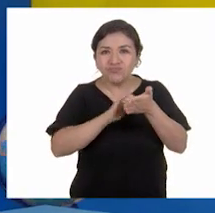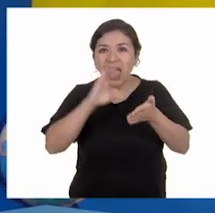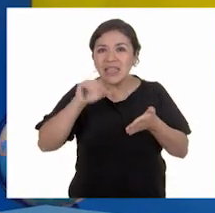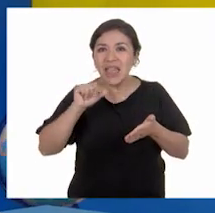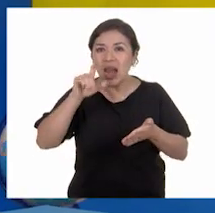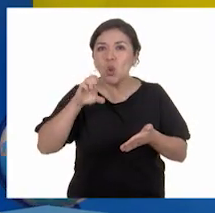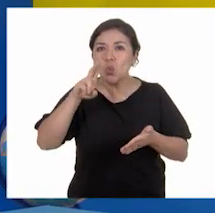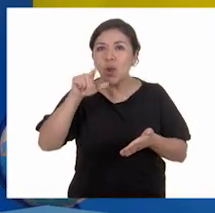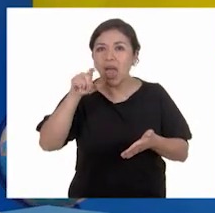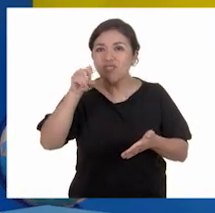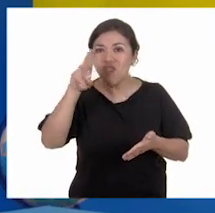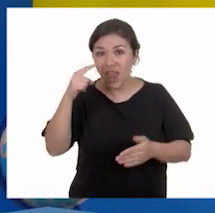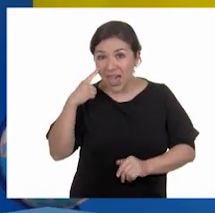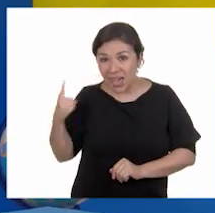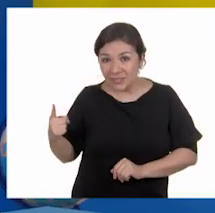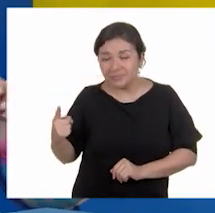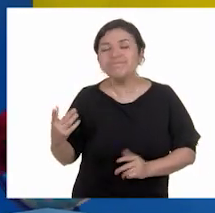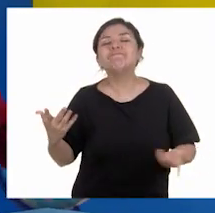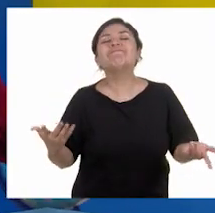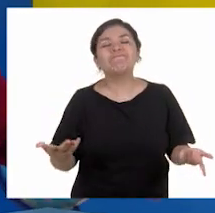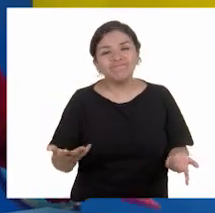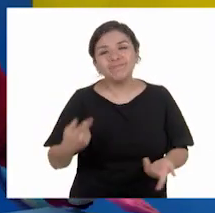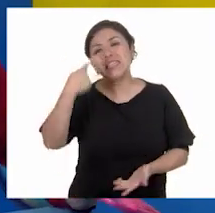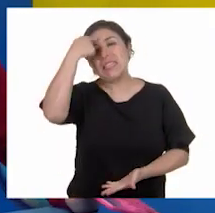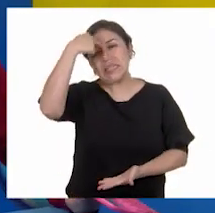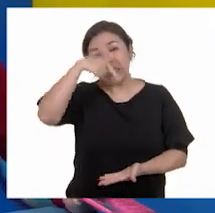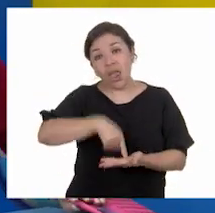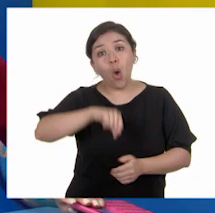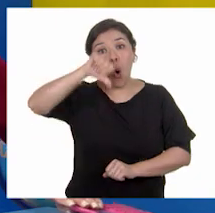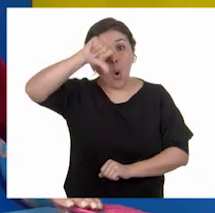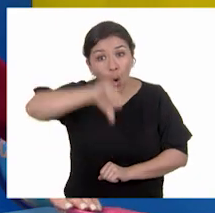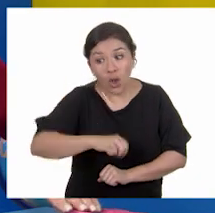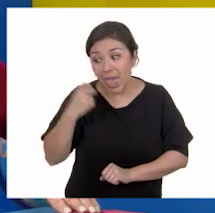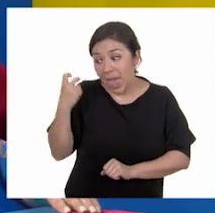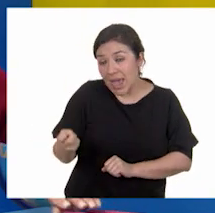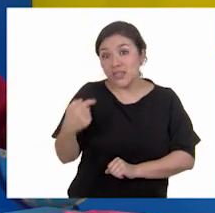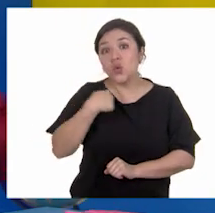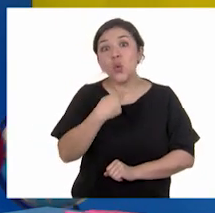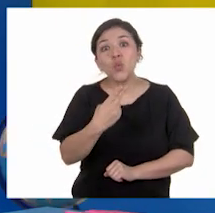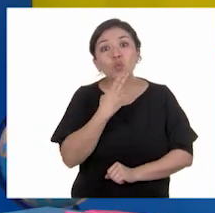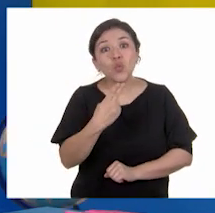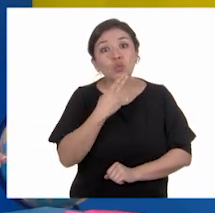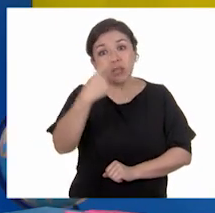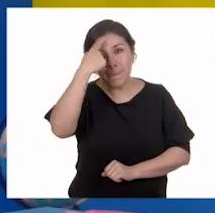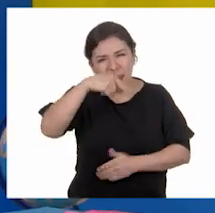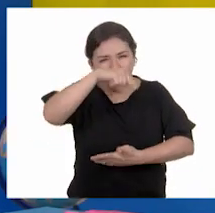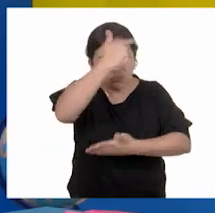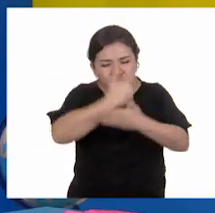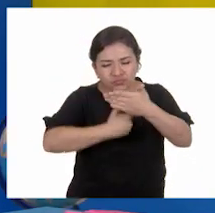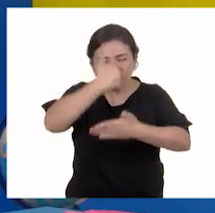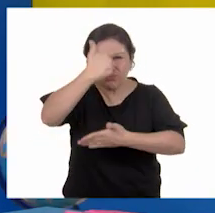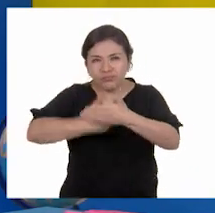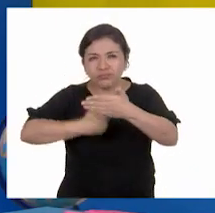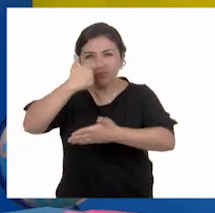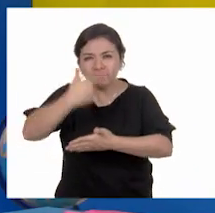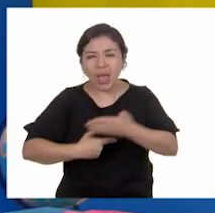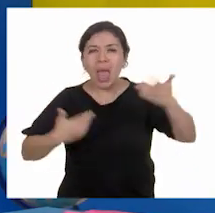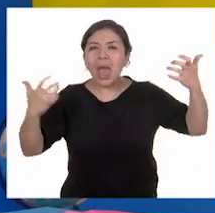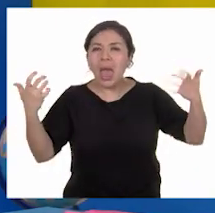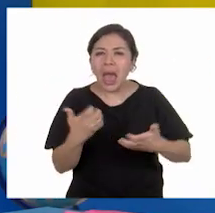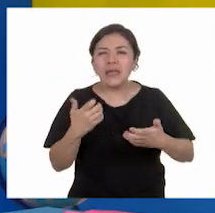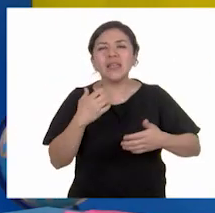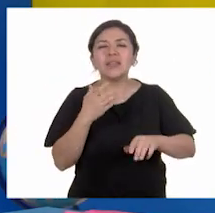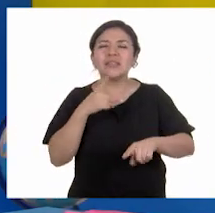calculadora. ¿Y qué creen? Hoy la usaremos para hacer los cálculos y resolver